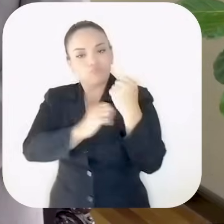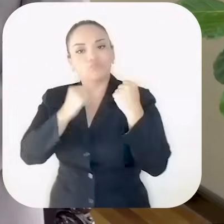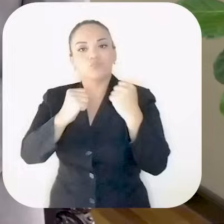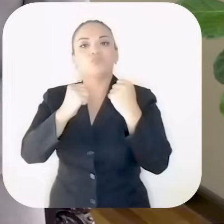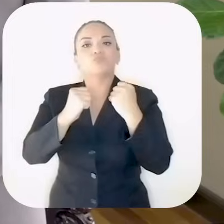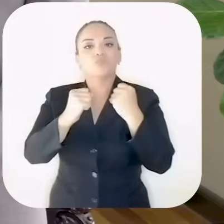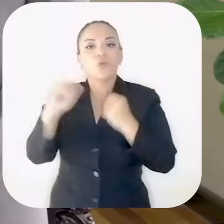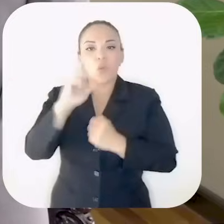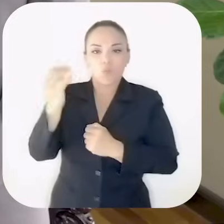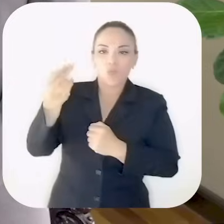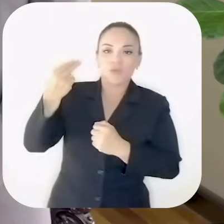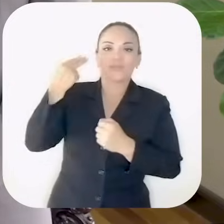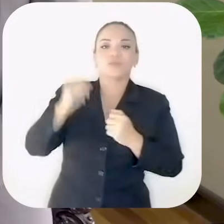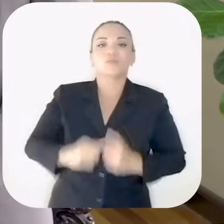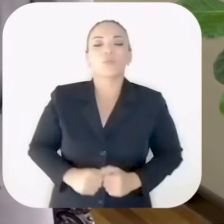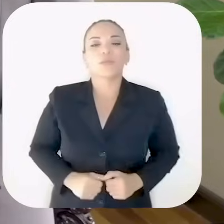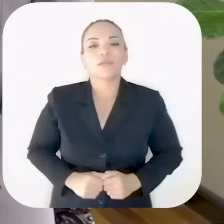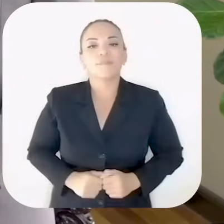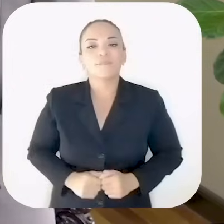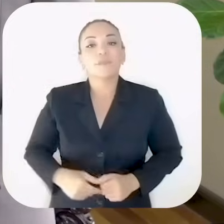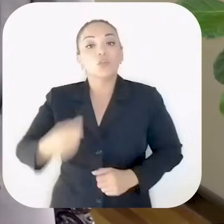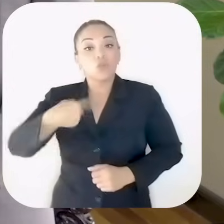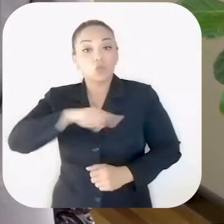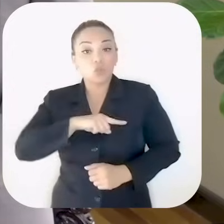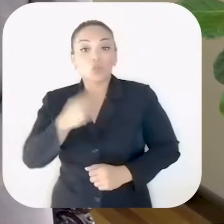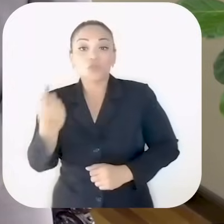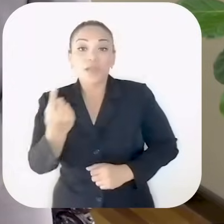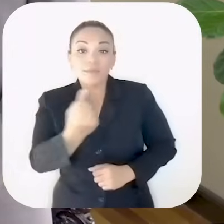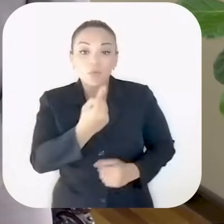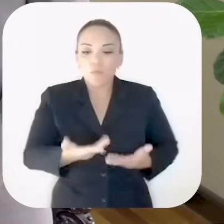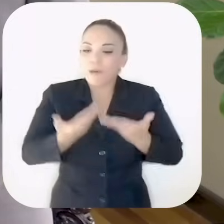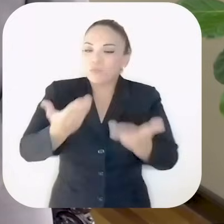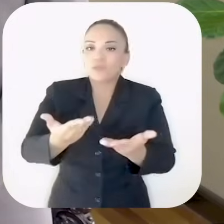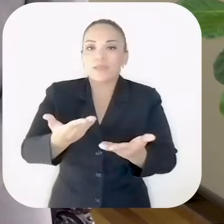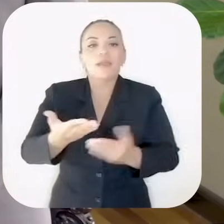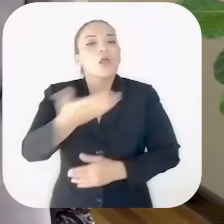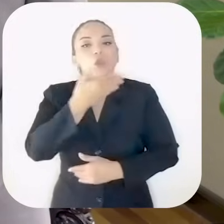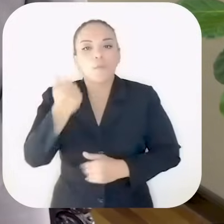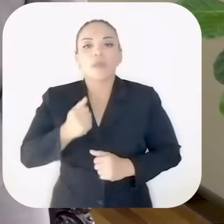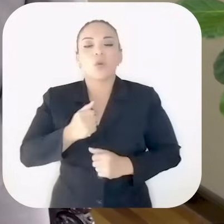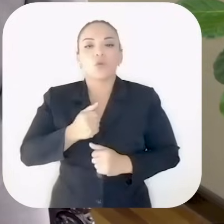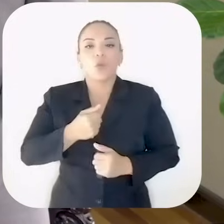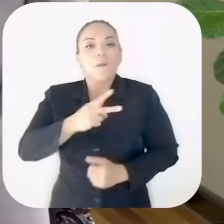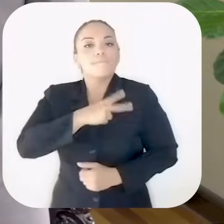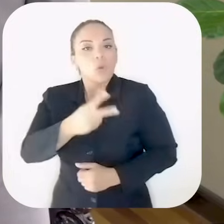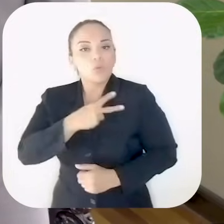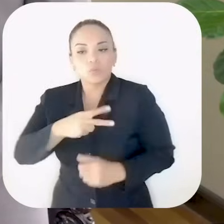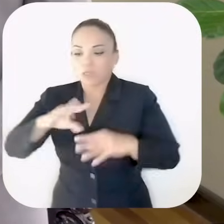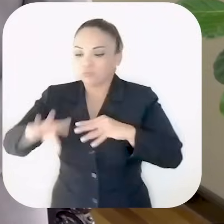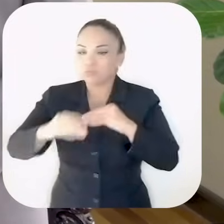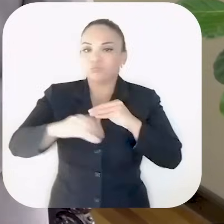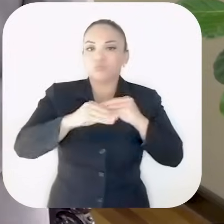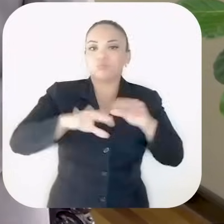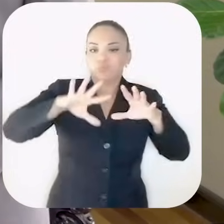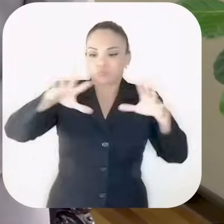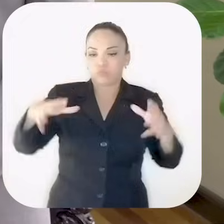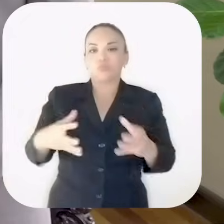histórica. Y vamos a dar lo mejor de cada uno. Vamos a sumar voluntades y actuar según